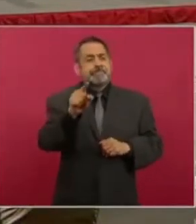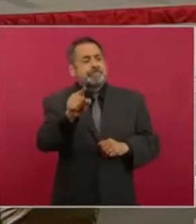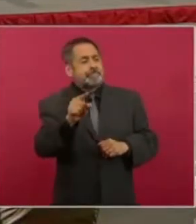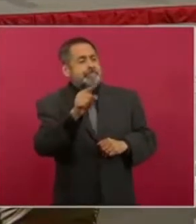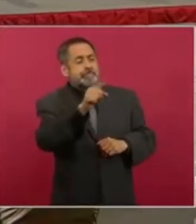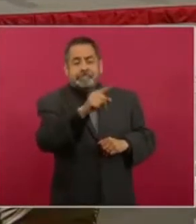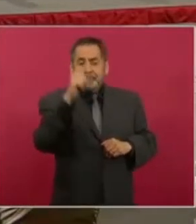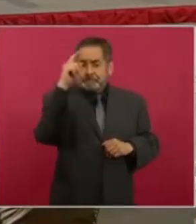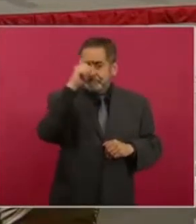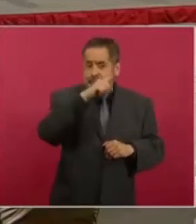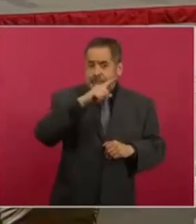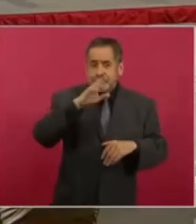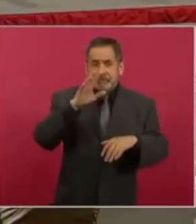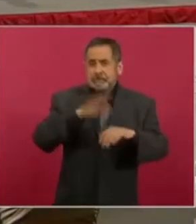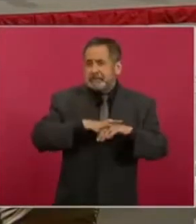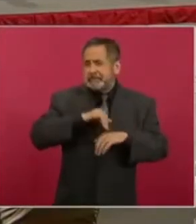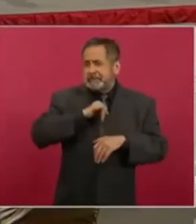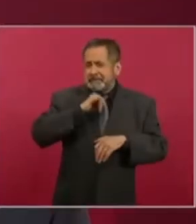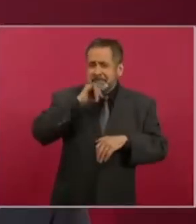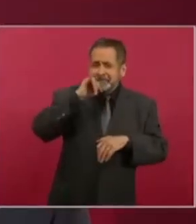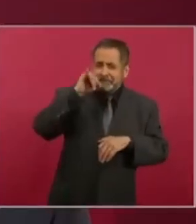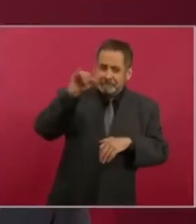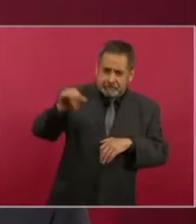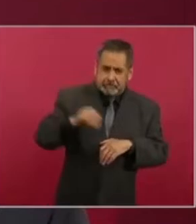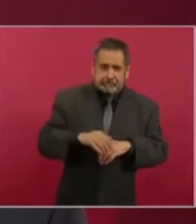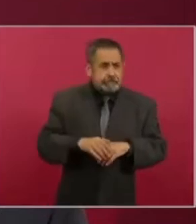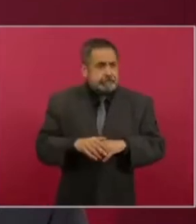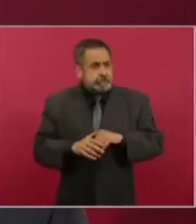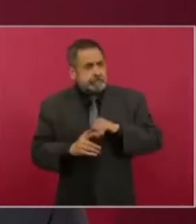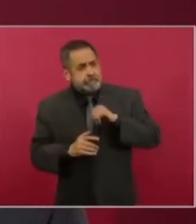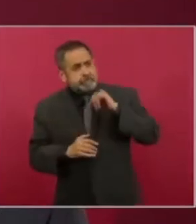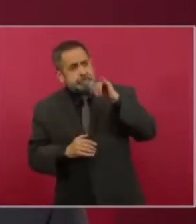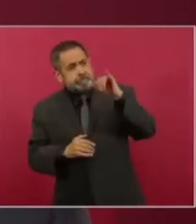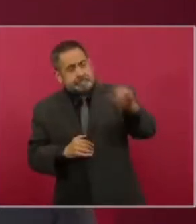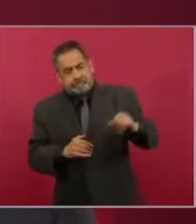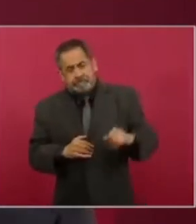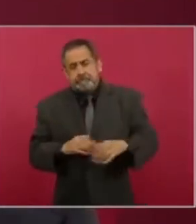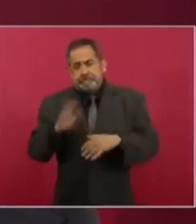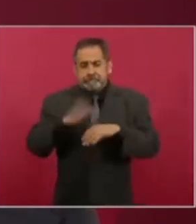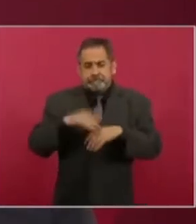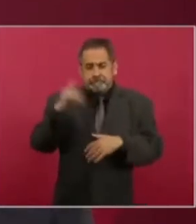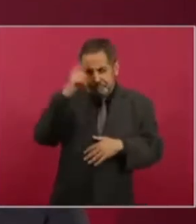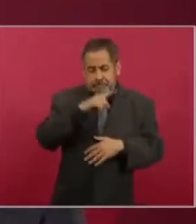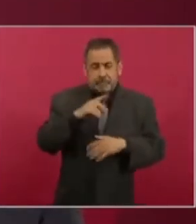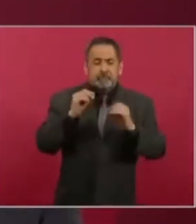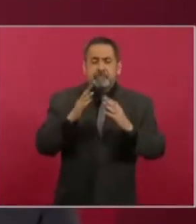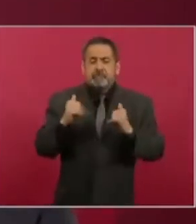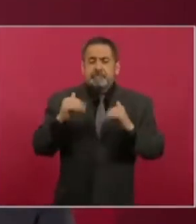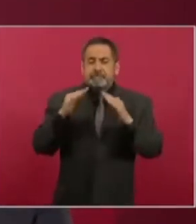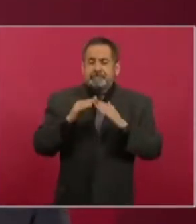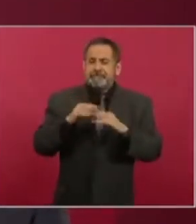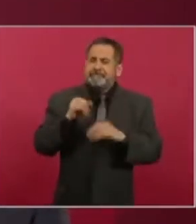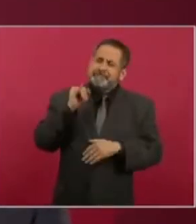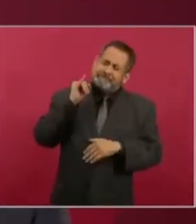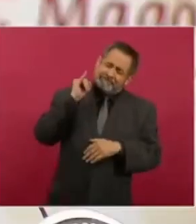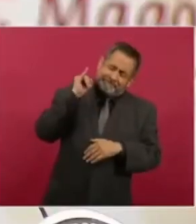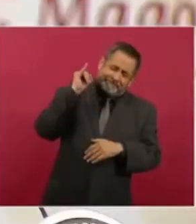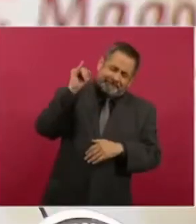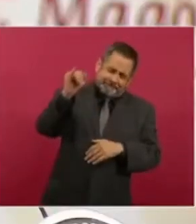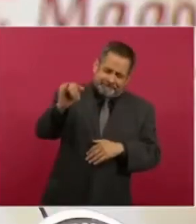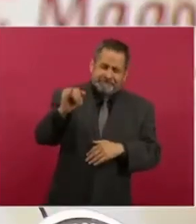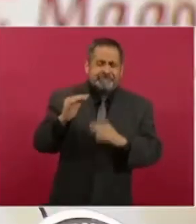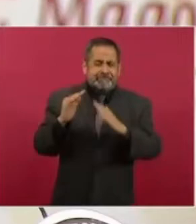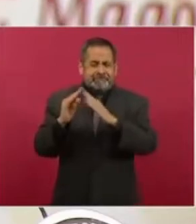vacuna por la enorme dispersión territorial de los asentamientos humanos. Las viviendas están en pequeños poblados,